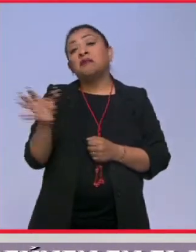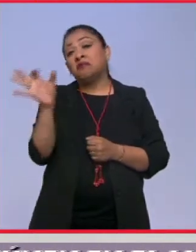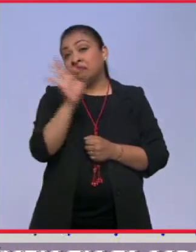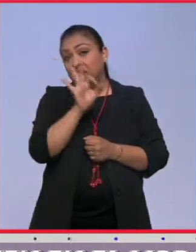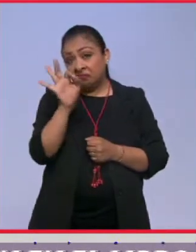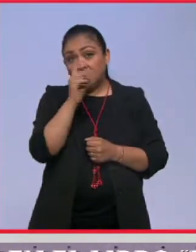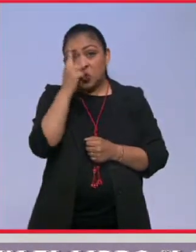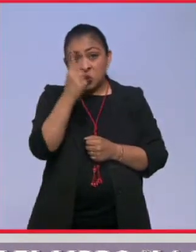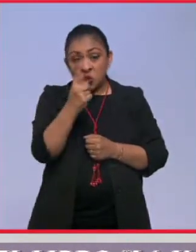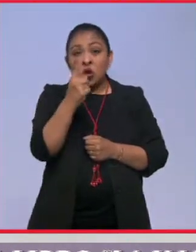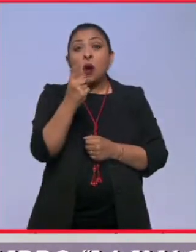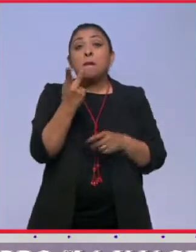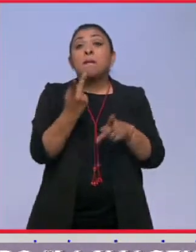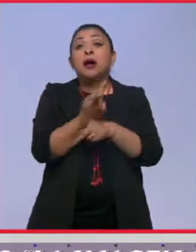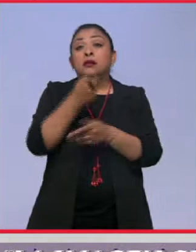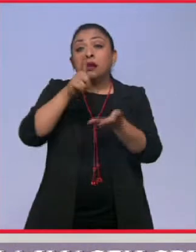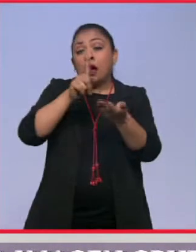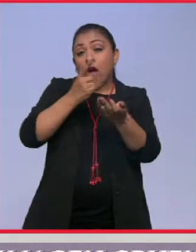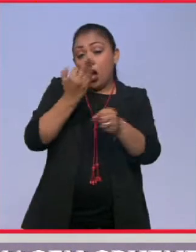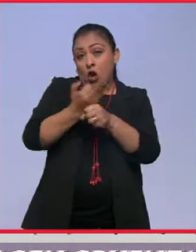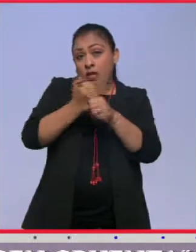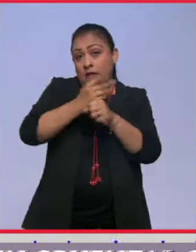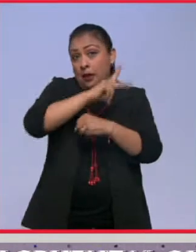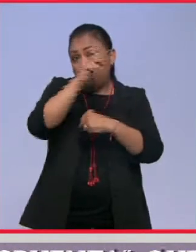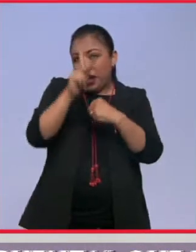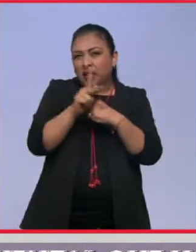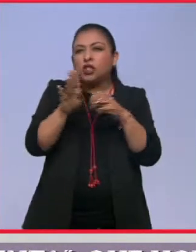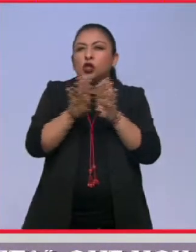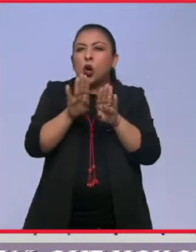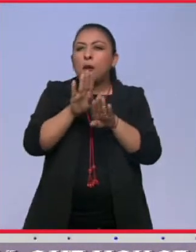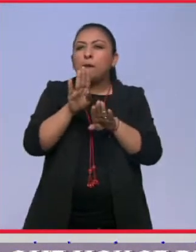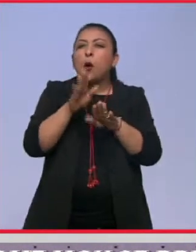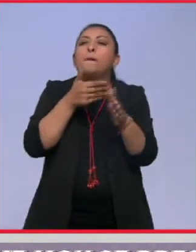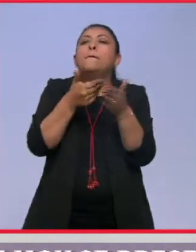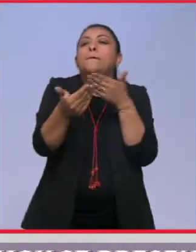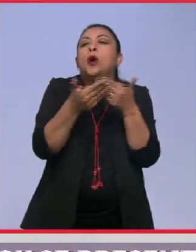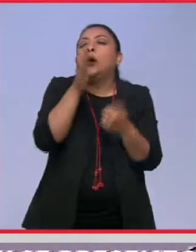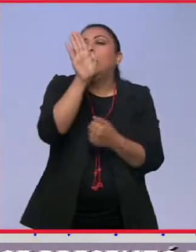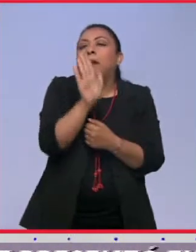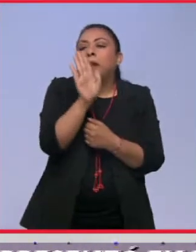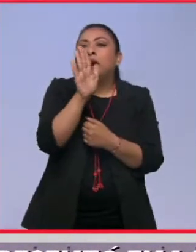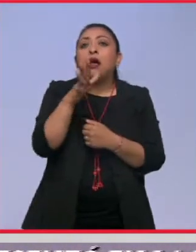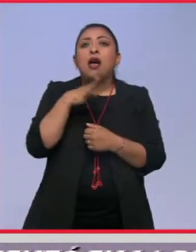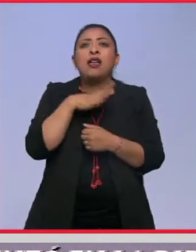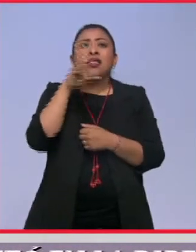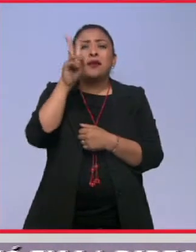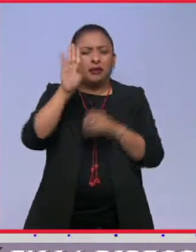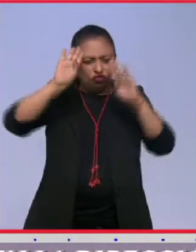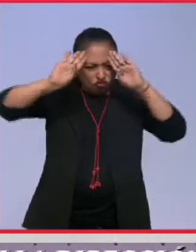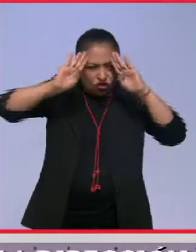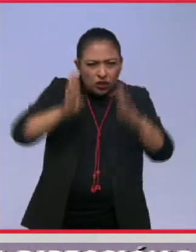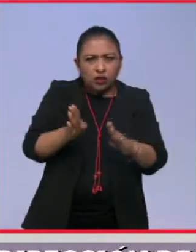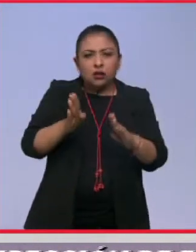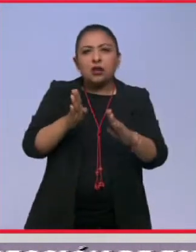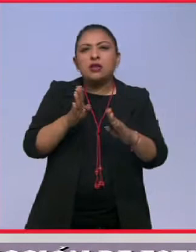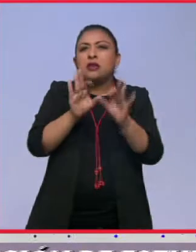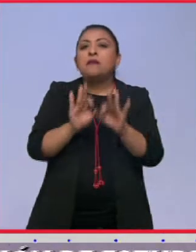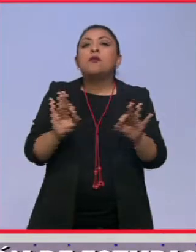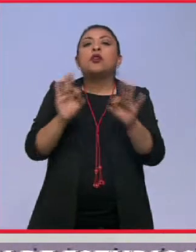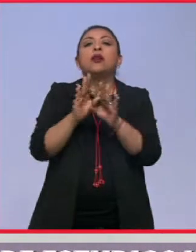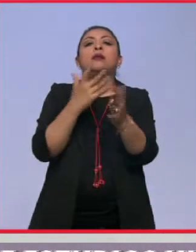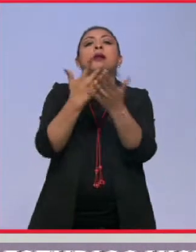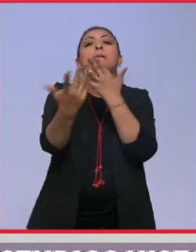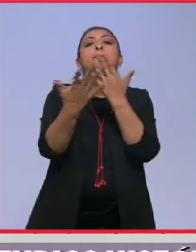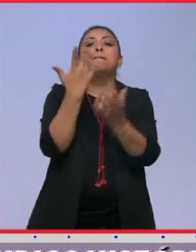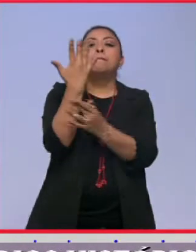Probablemente una de las cosas que están pasando en nuestro país ahorita como a nivel de tendencia es que hay un gigantesco énfasis en la mano. Y con esto lo que